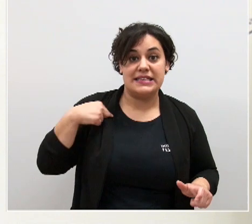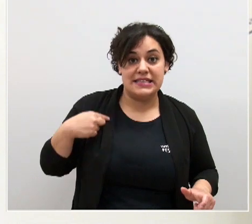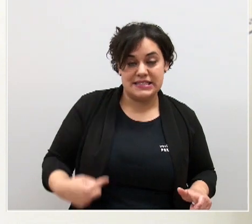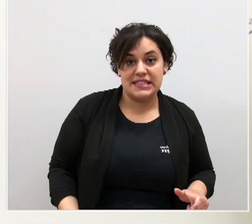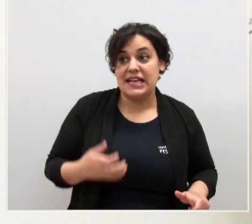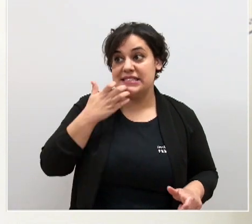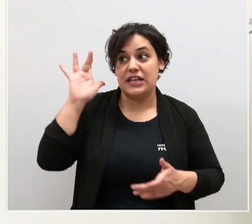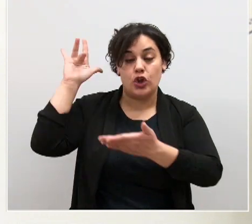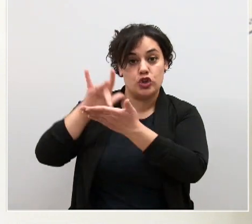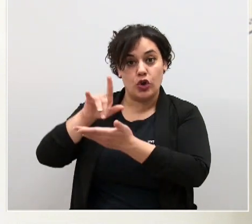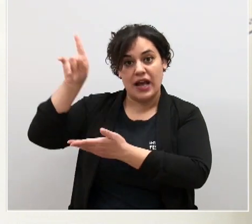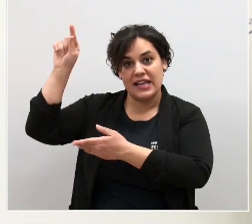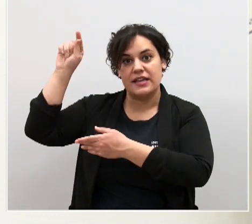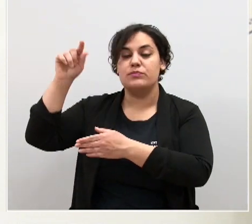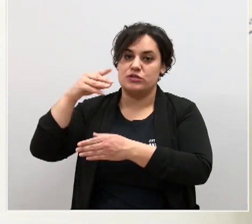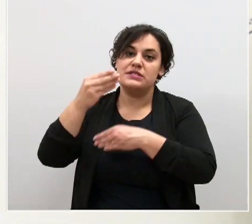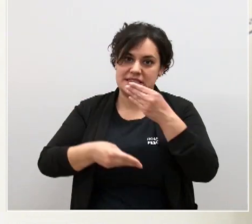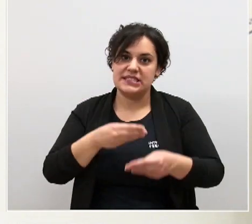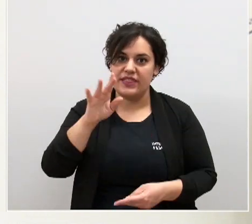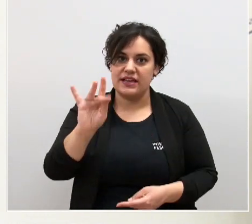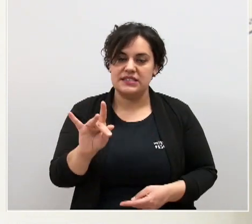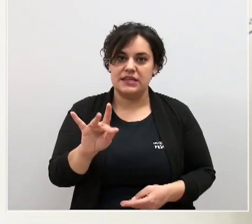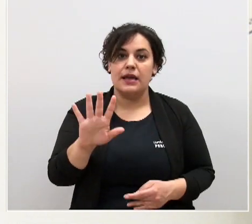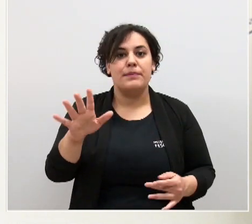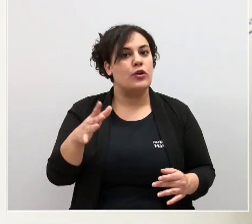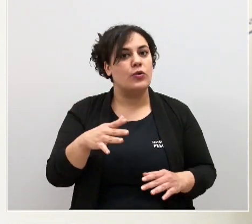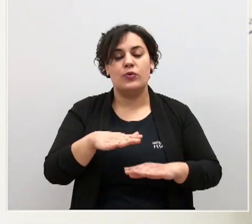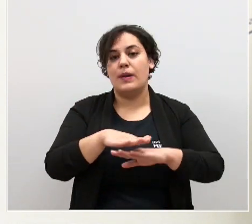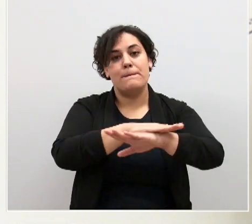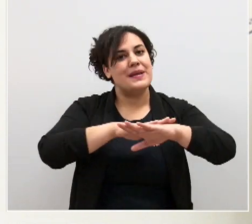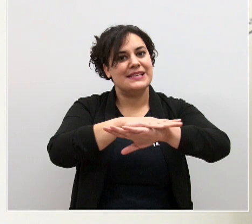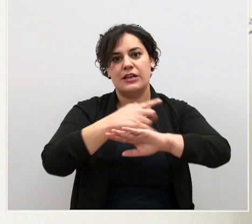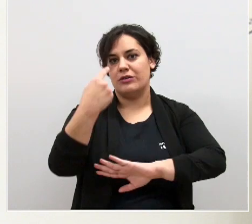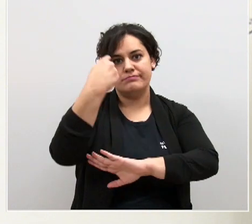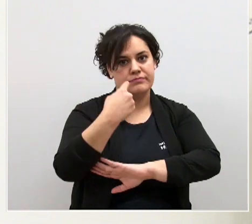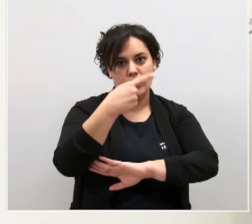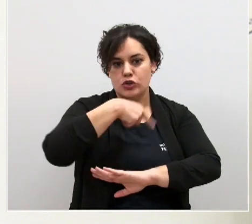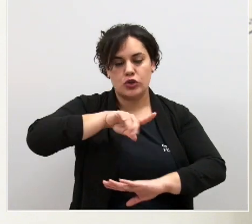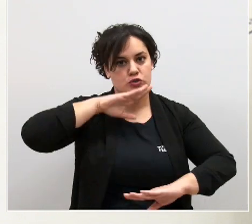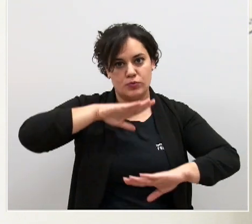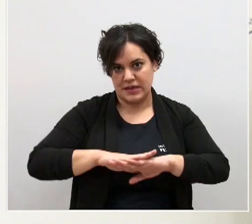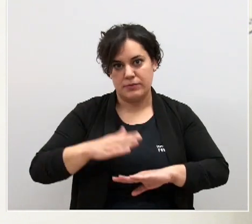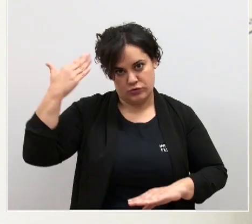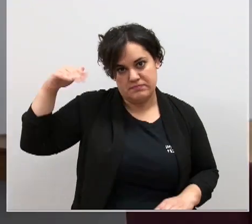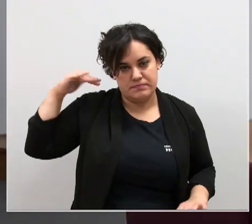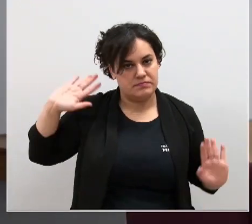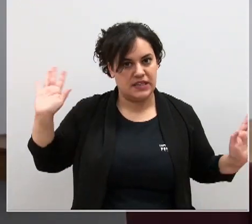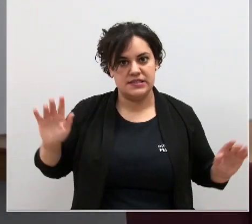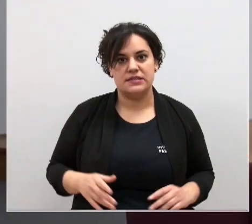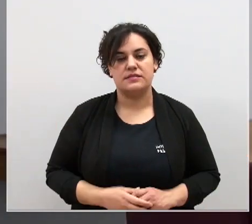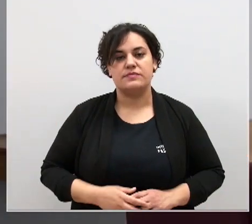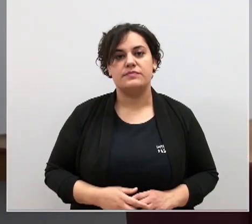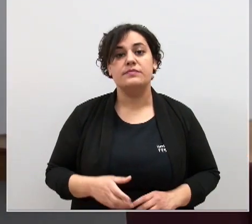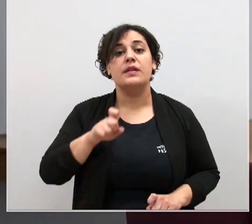hacía, pero atendíamos a las órdenes y las instrucciones que tenemos del Ministerio. Es lo que hacíamos entonces. Pregunta de